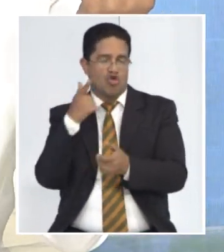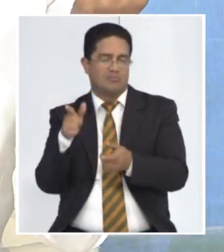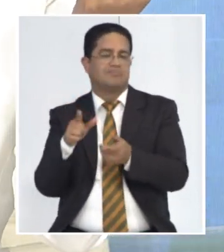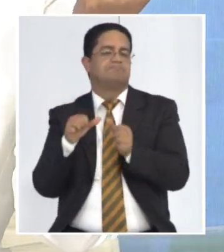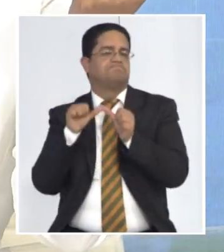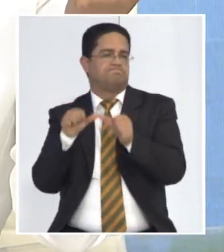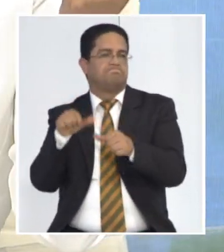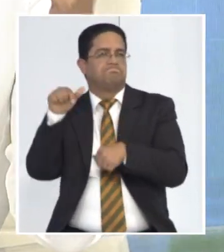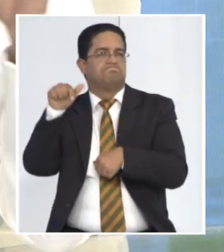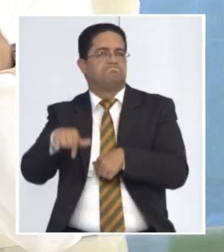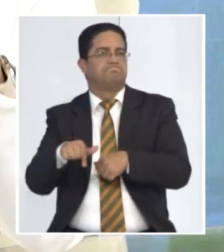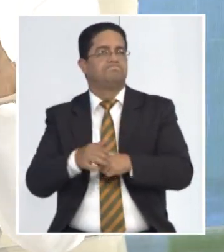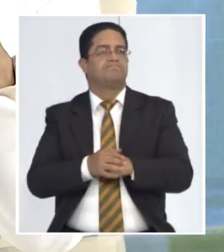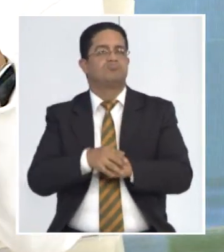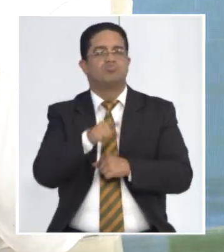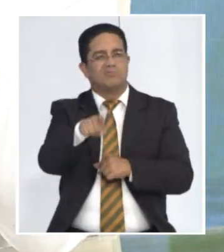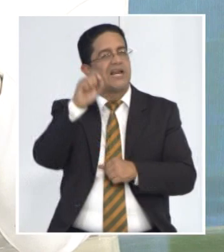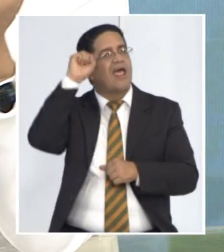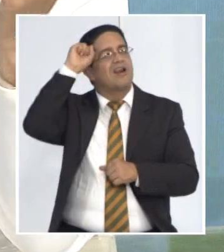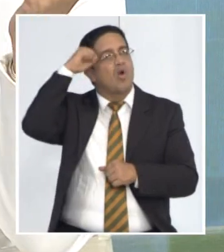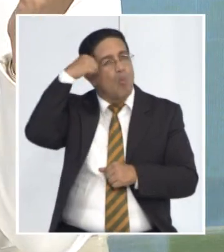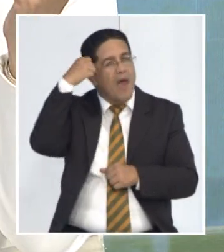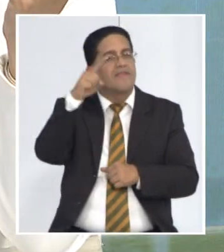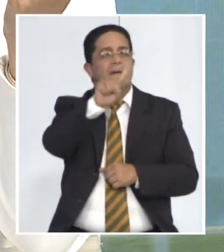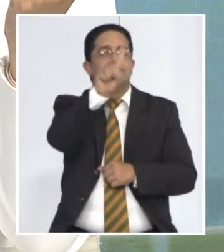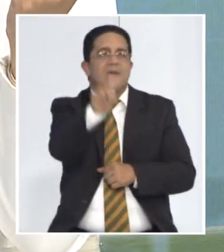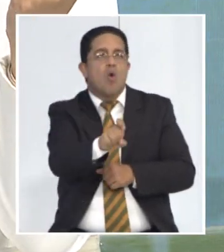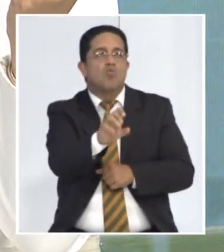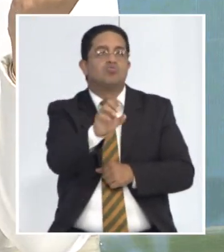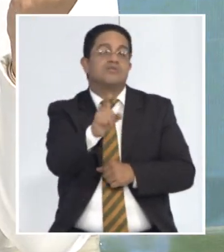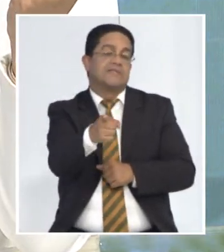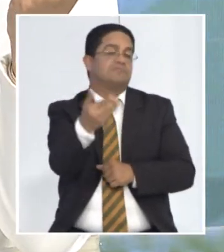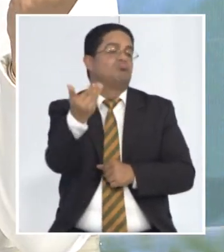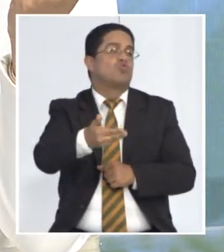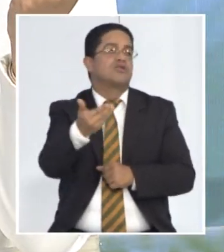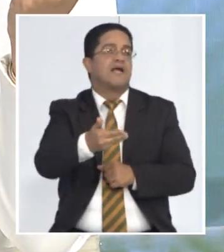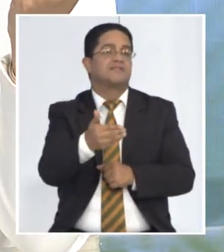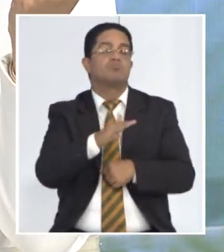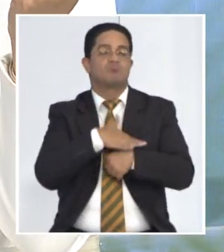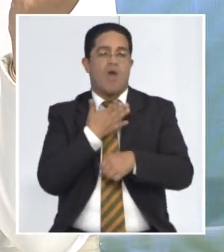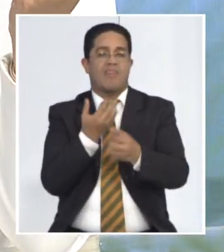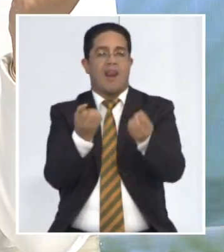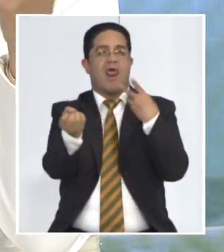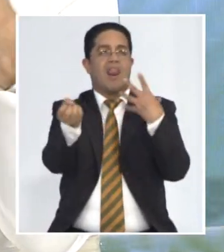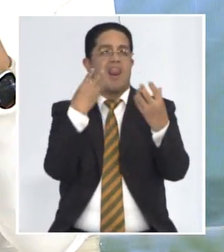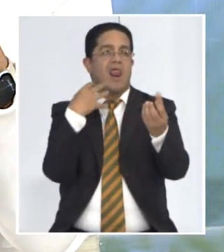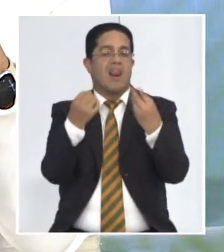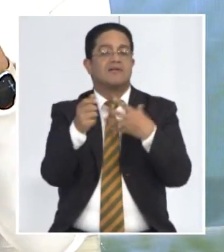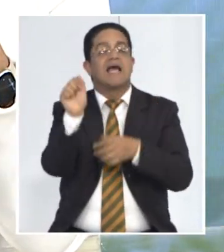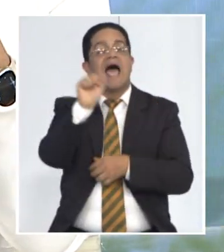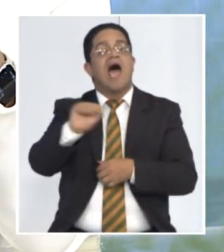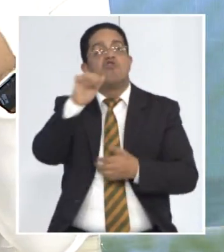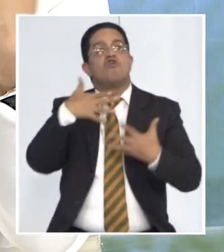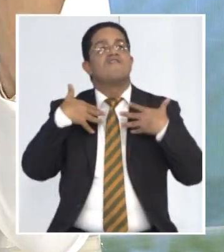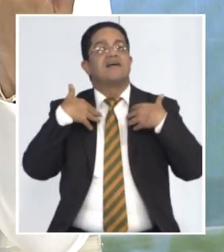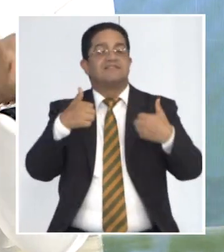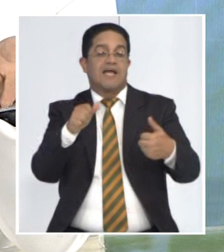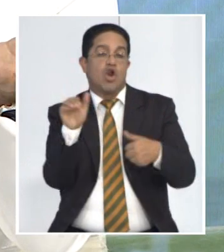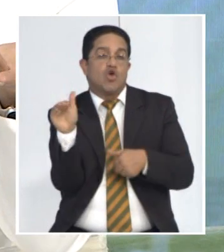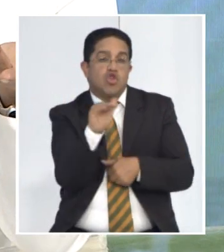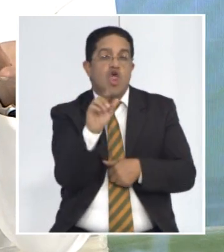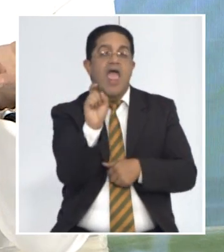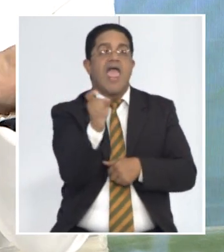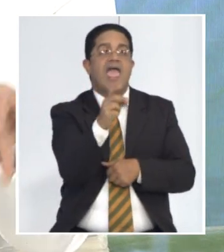médico gastroenterólogo. Recuerden, sus preguntas y comentarios son importantes, los pueden hacer en las redes sociales, tanto por @salud_gb y